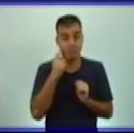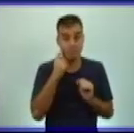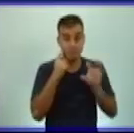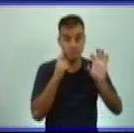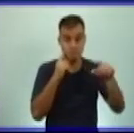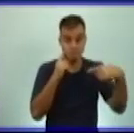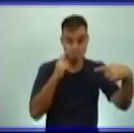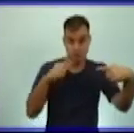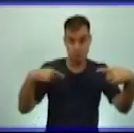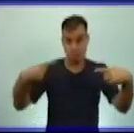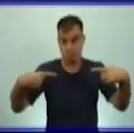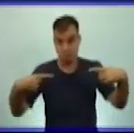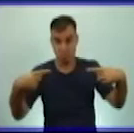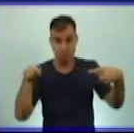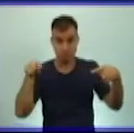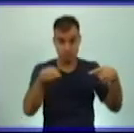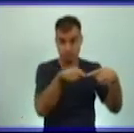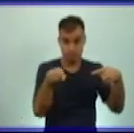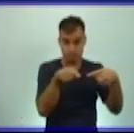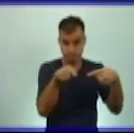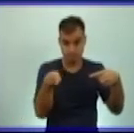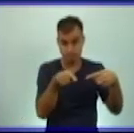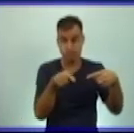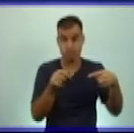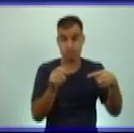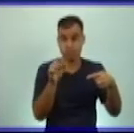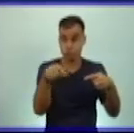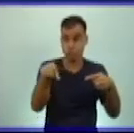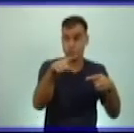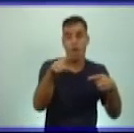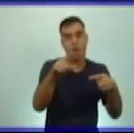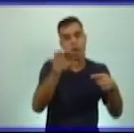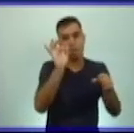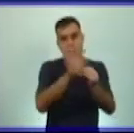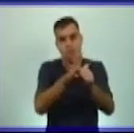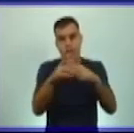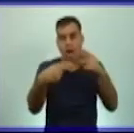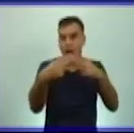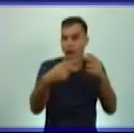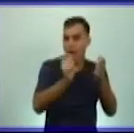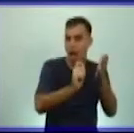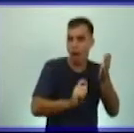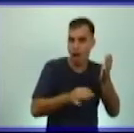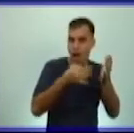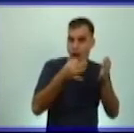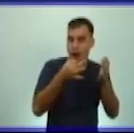usted aplica dichos criterios, la corriente estaría